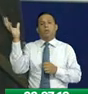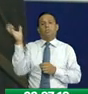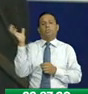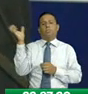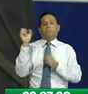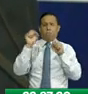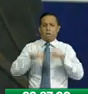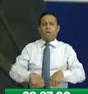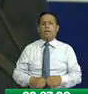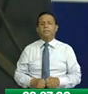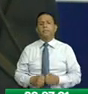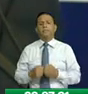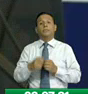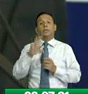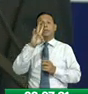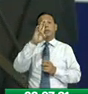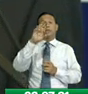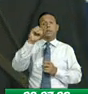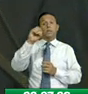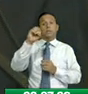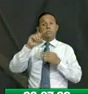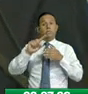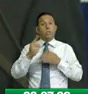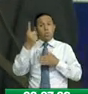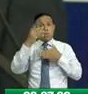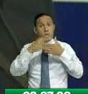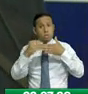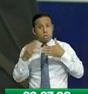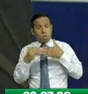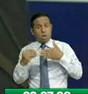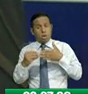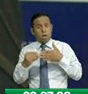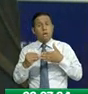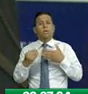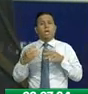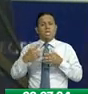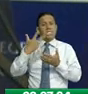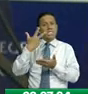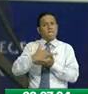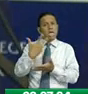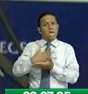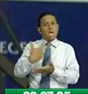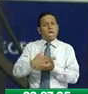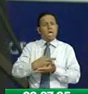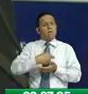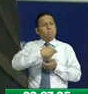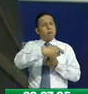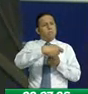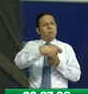70 millones de dólares a través de CETES y